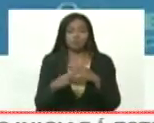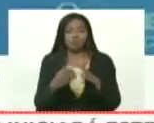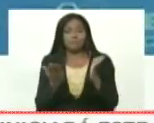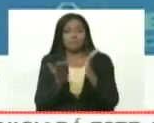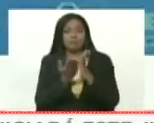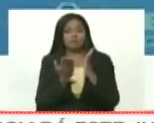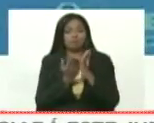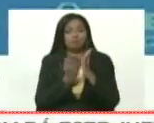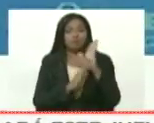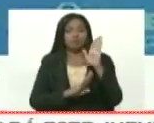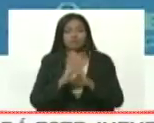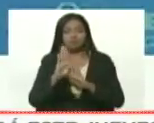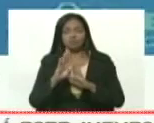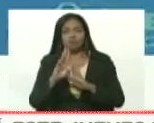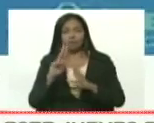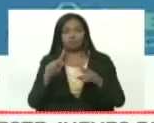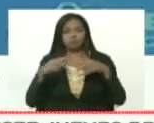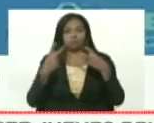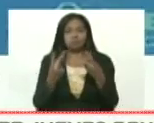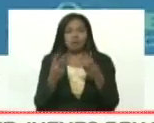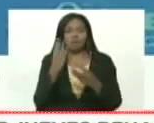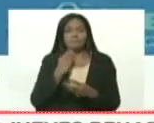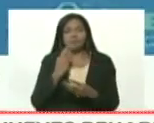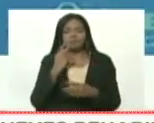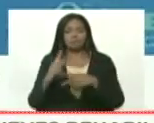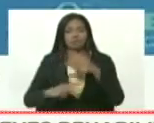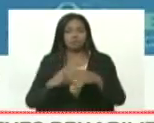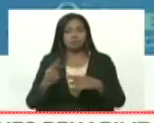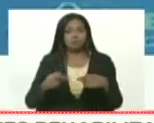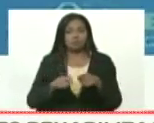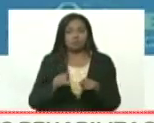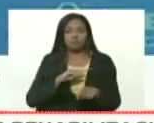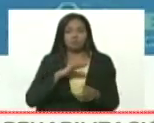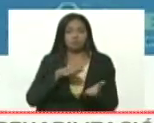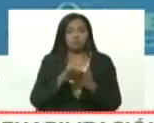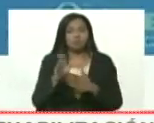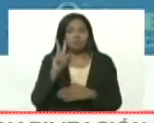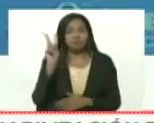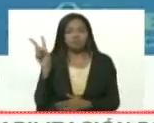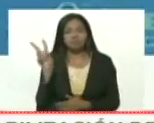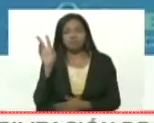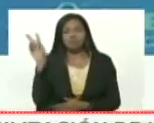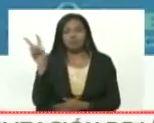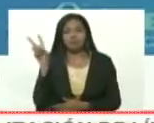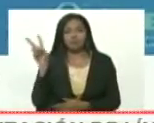estudiar, desarrollar e innovar experiencias productivas por la soberanía del pueblo.